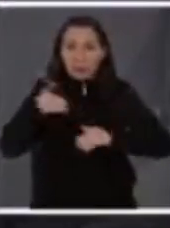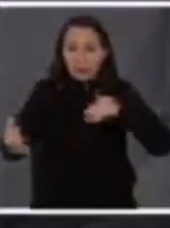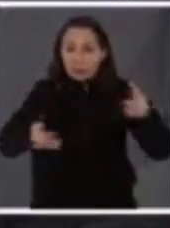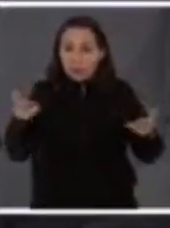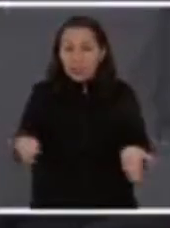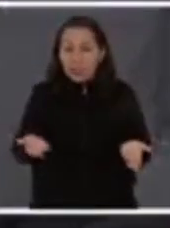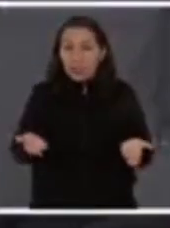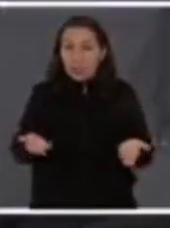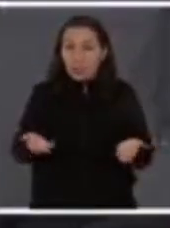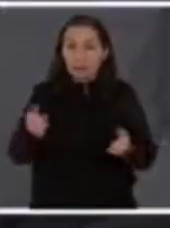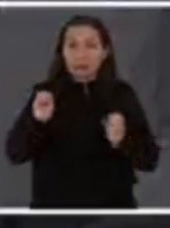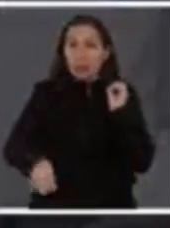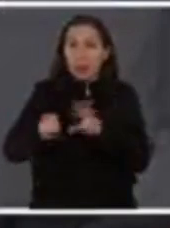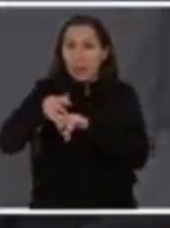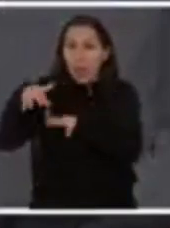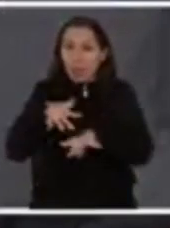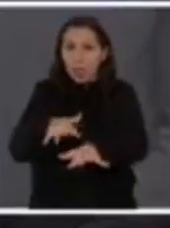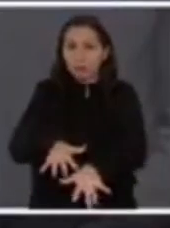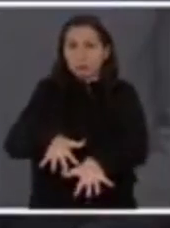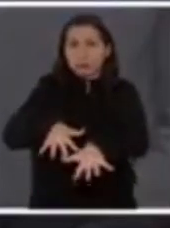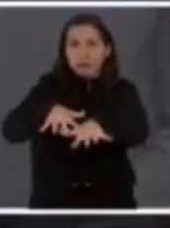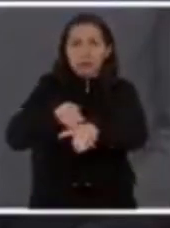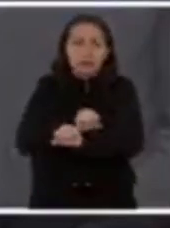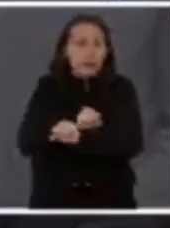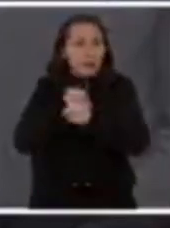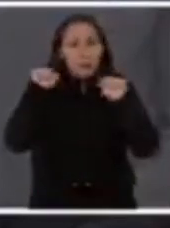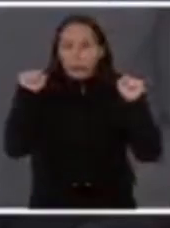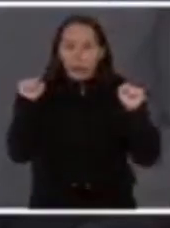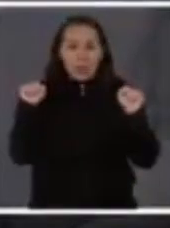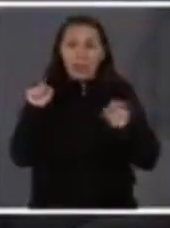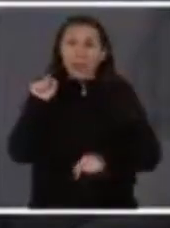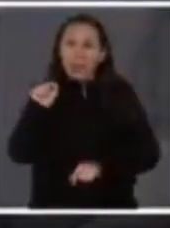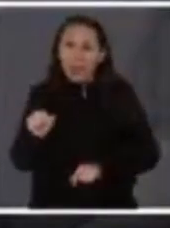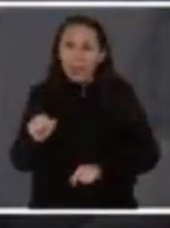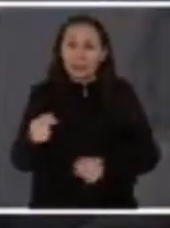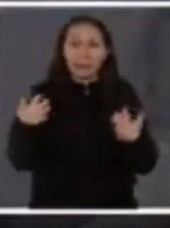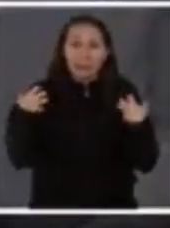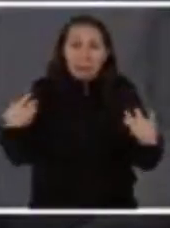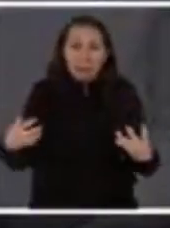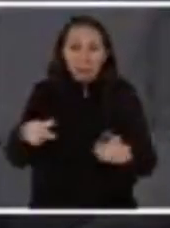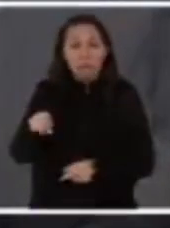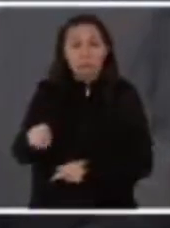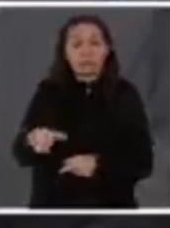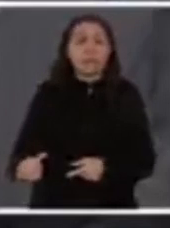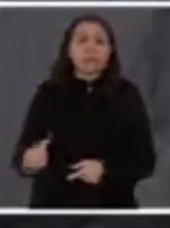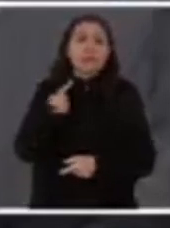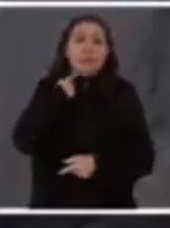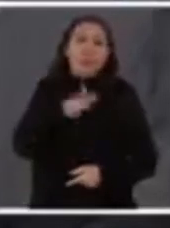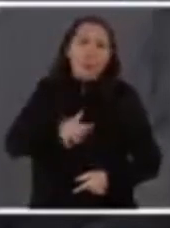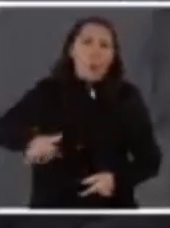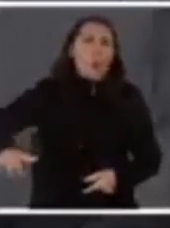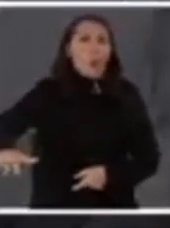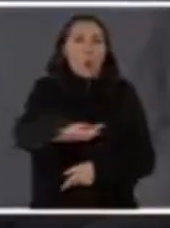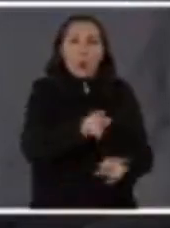vecinas, tiran al río. Eso no puede ser. Esos actos de irresponsabilidad terminan perjudicando a toda